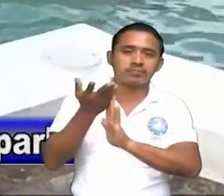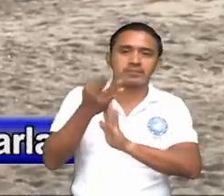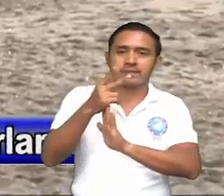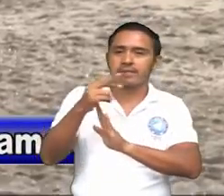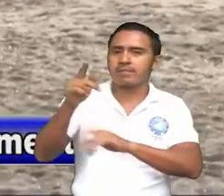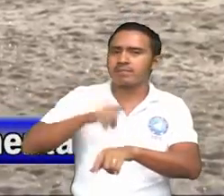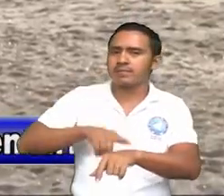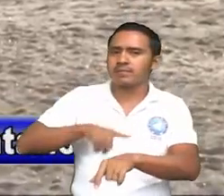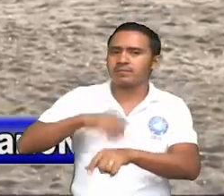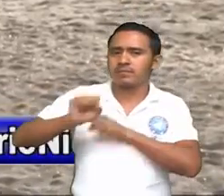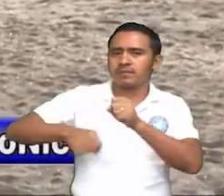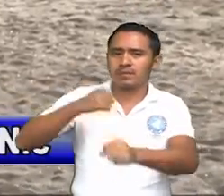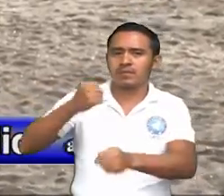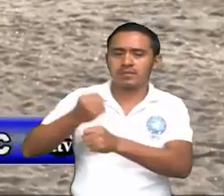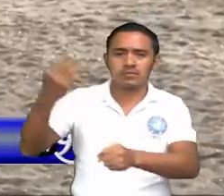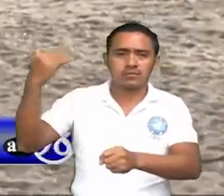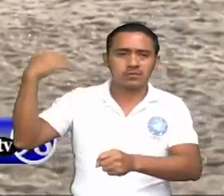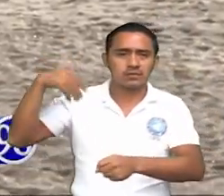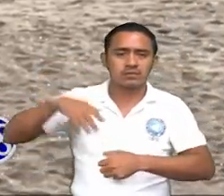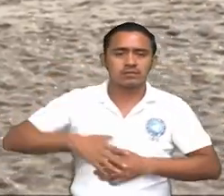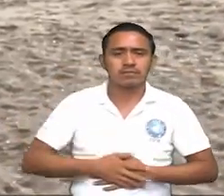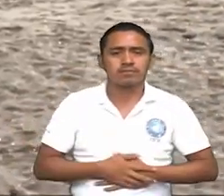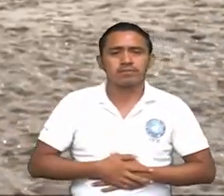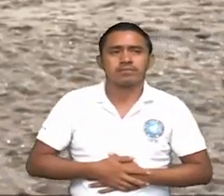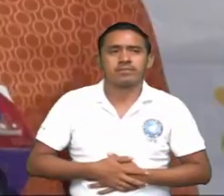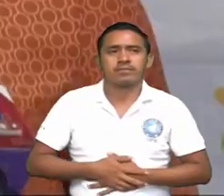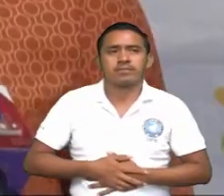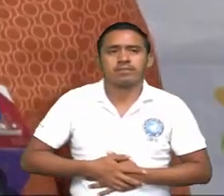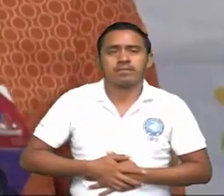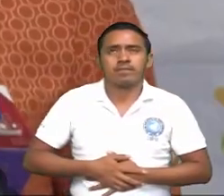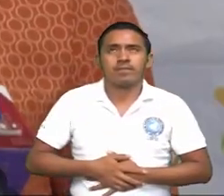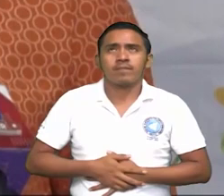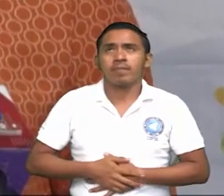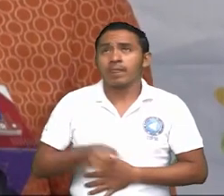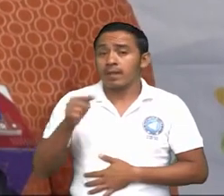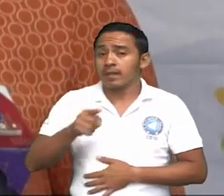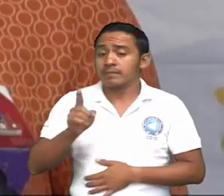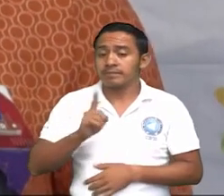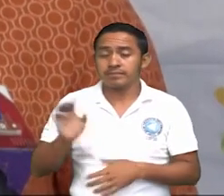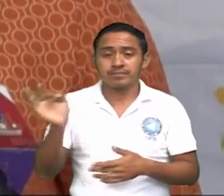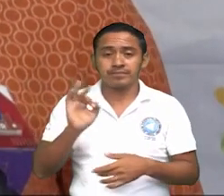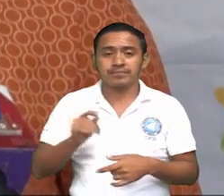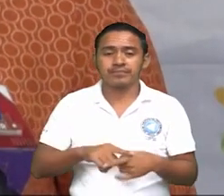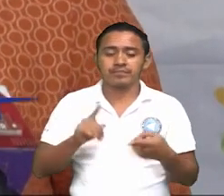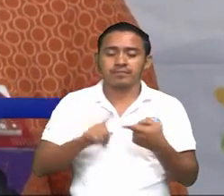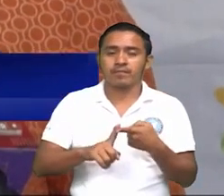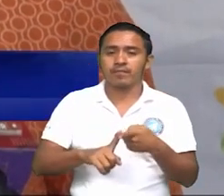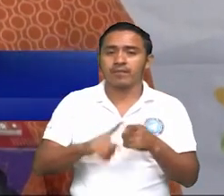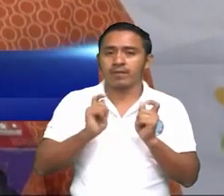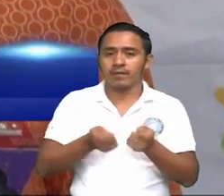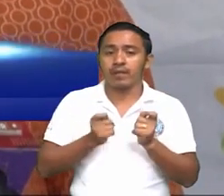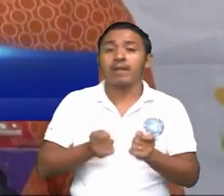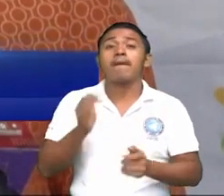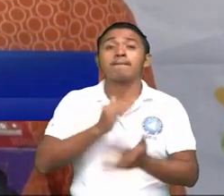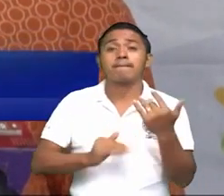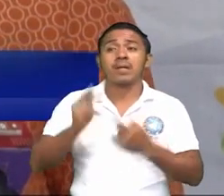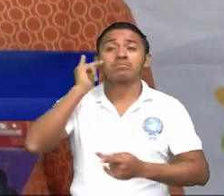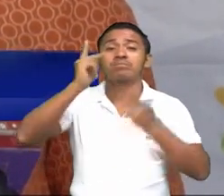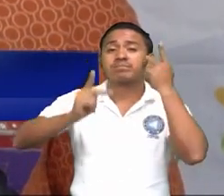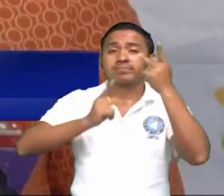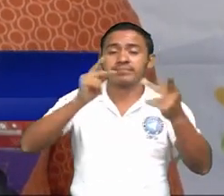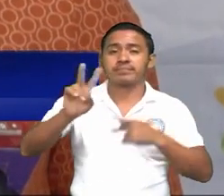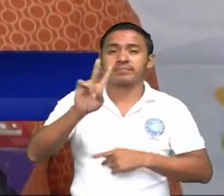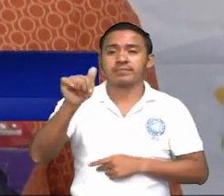misma temporada del año 2018. En ese sentido, el centro turístico Granada fue el más visitado, con más de